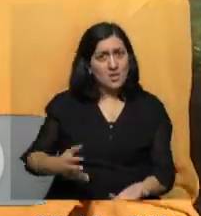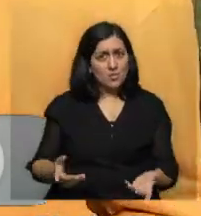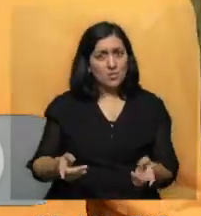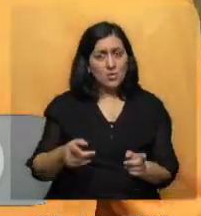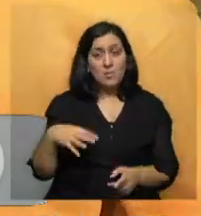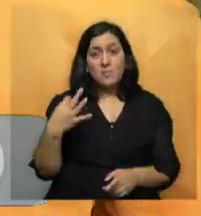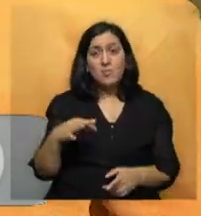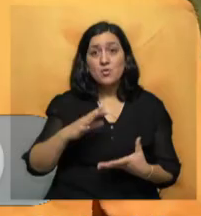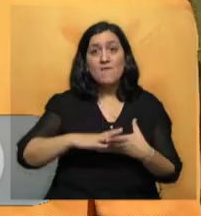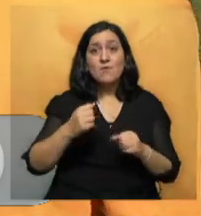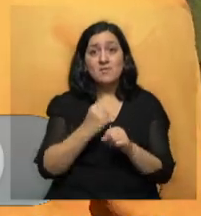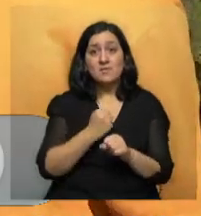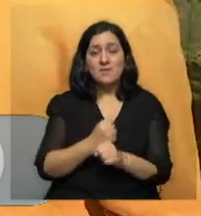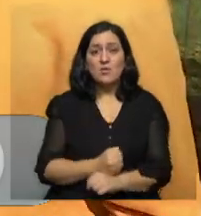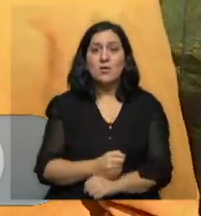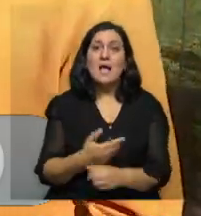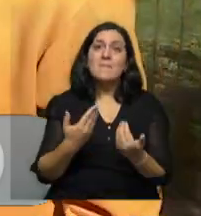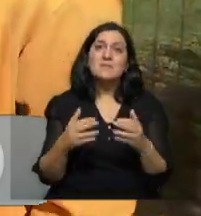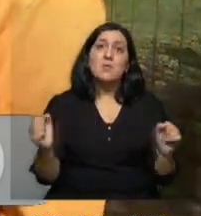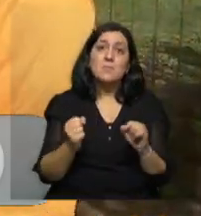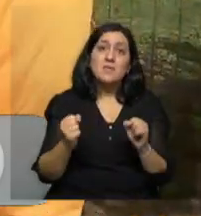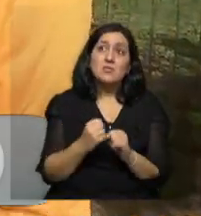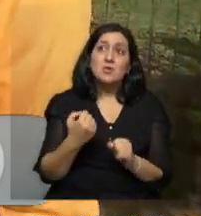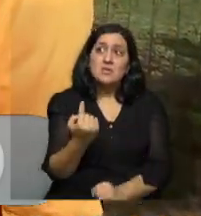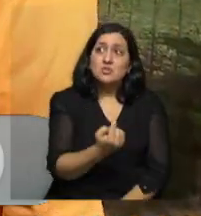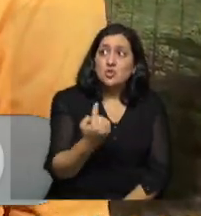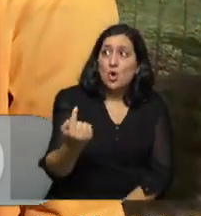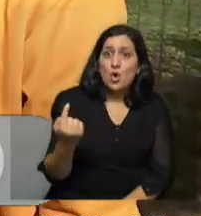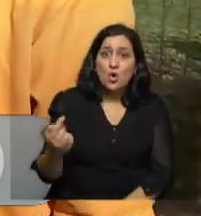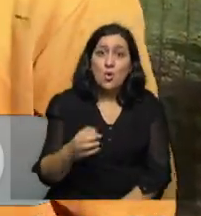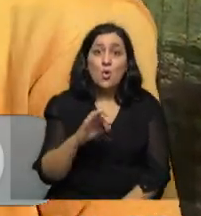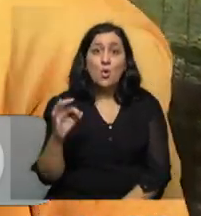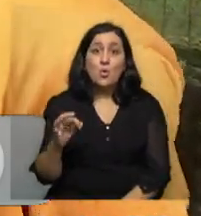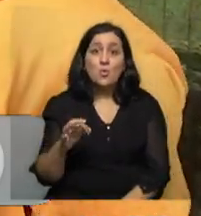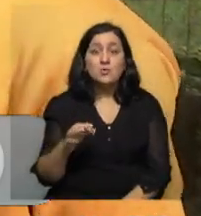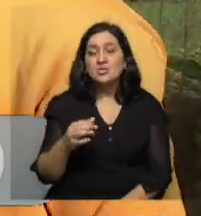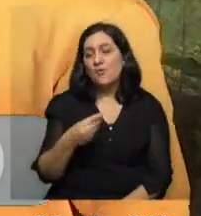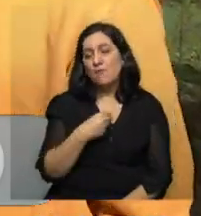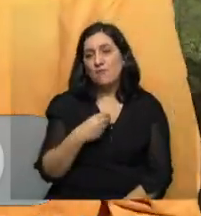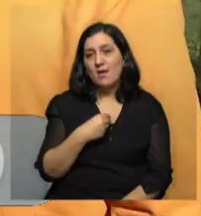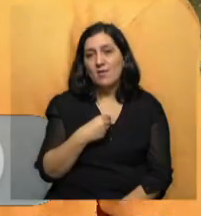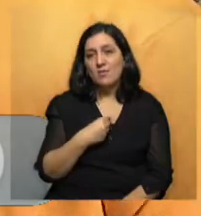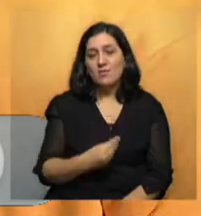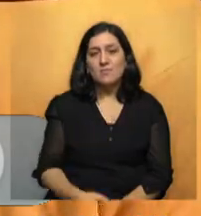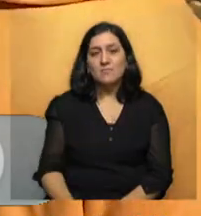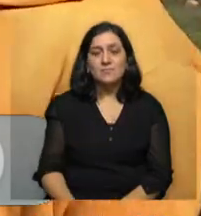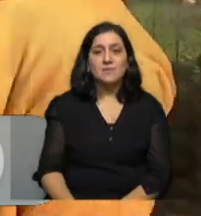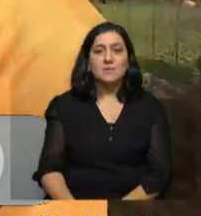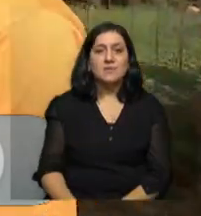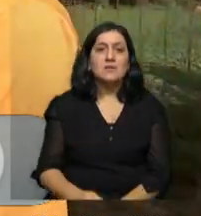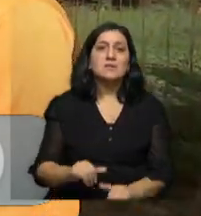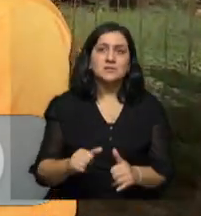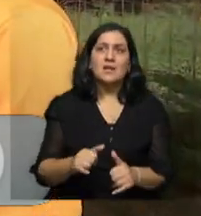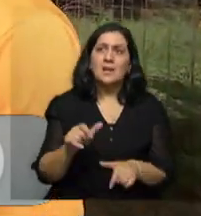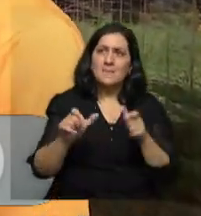mi único ingreso. ¿Un poquito de miedo salir solo de repente a la vida ahí, o ya saliste más confiado, no? Diciendo, bueno, ya hay una respuesta